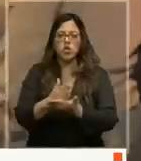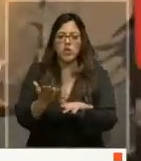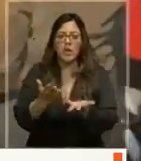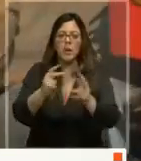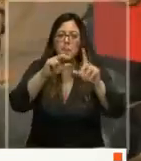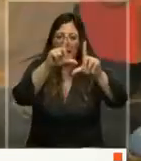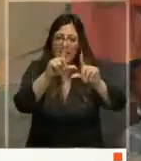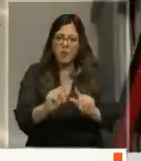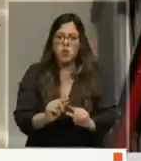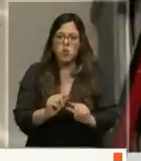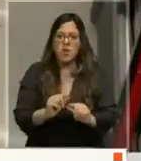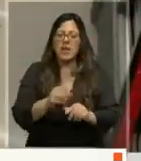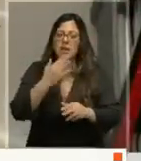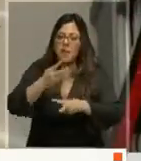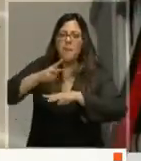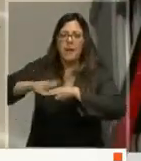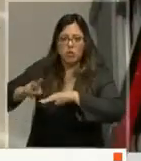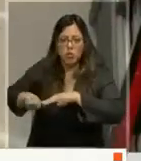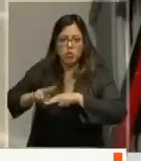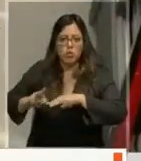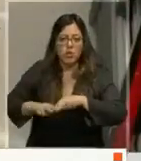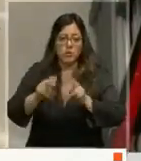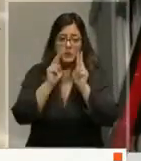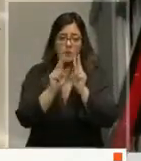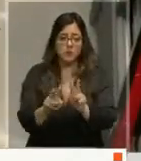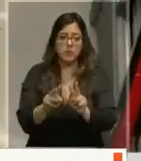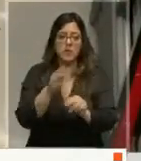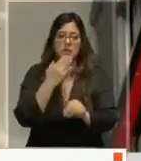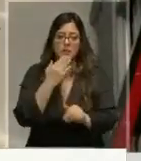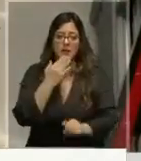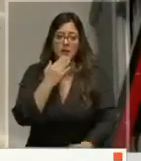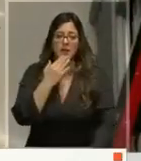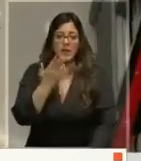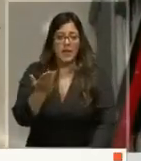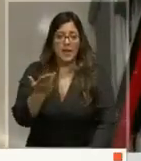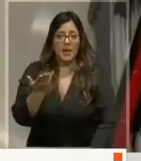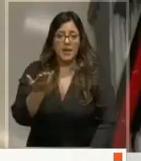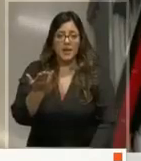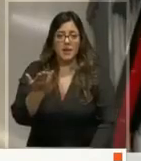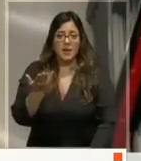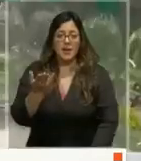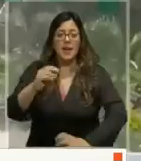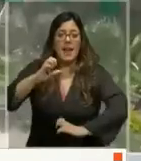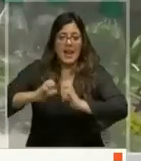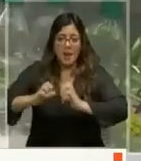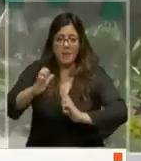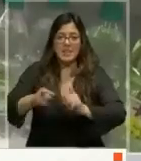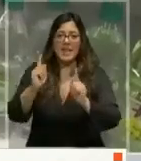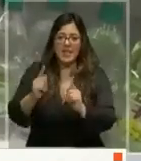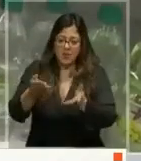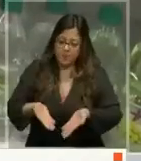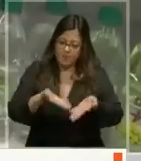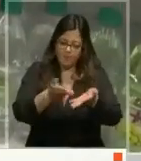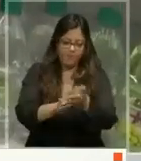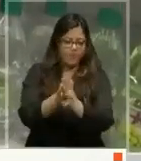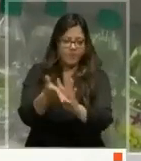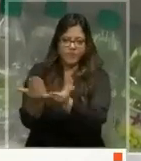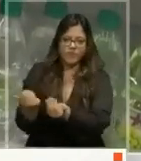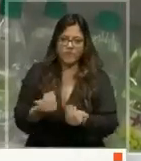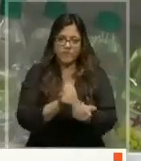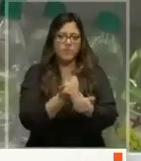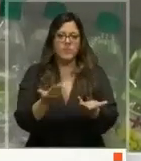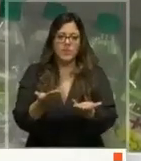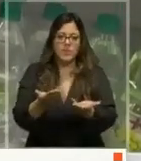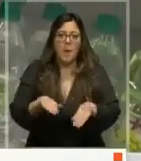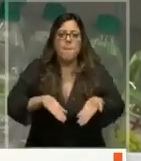mitigación para darle solución a esto que ustedes ven. También insta a la empresa sanitaria a que ponga a disposición todos los medios necesarios para